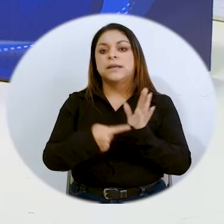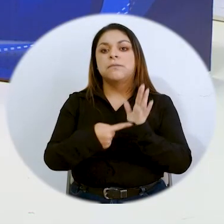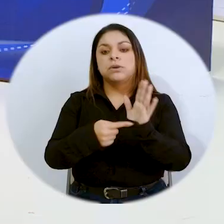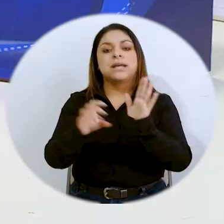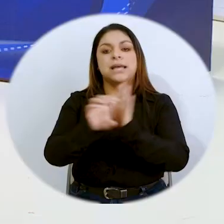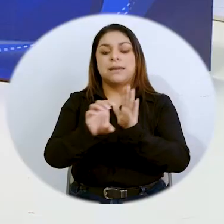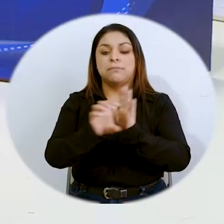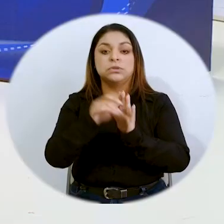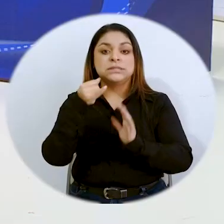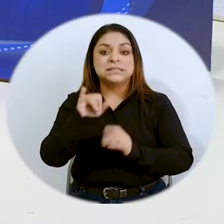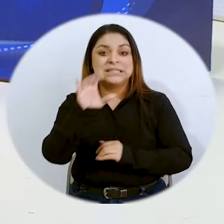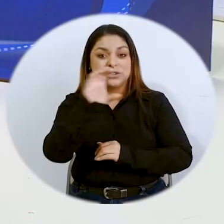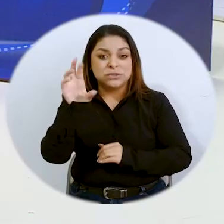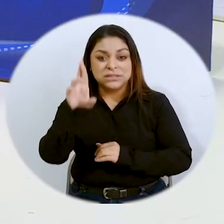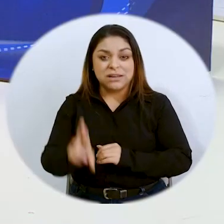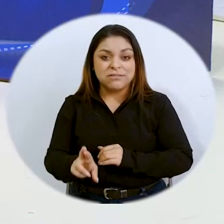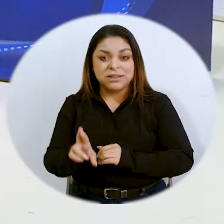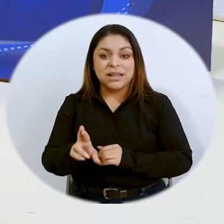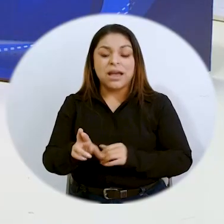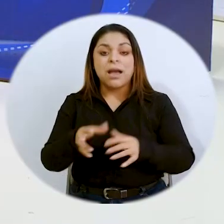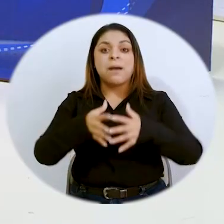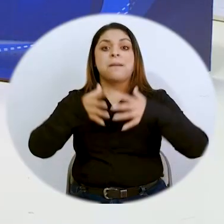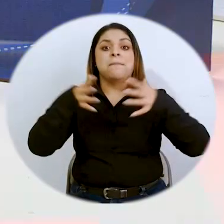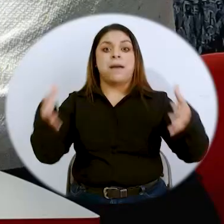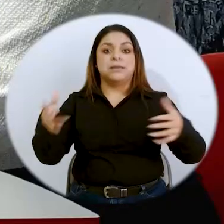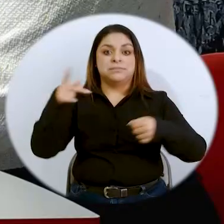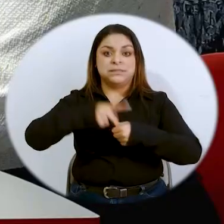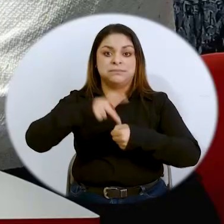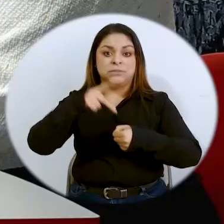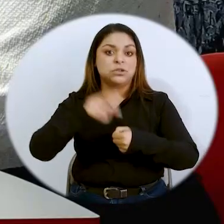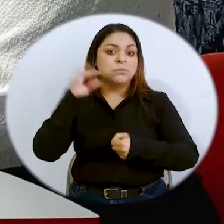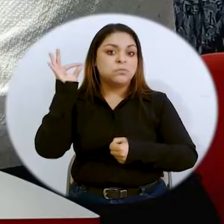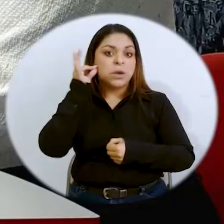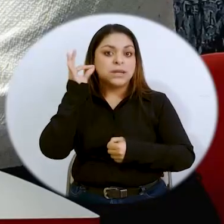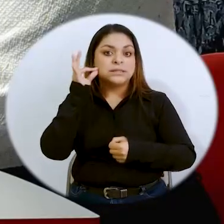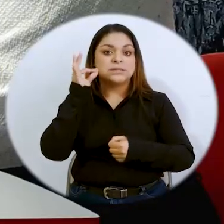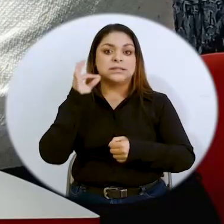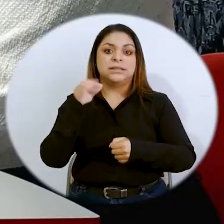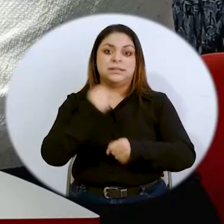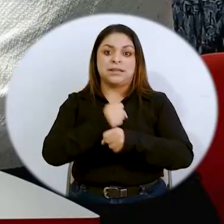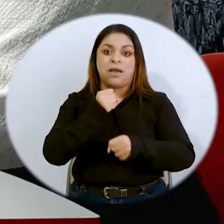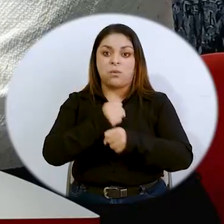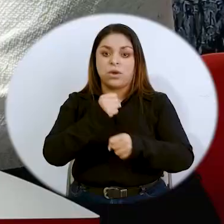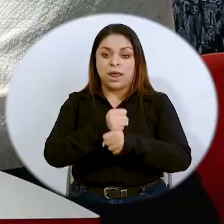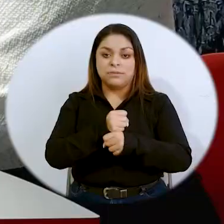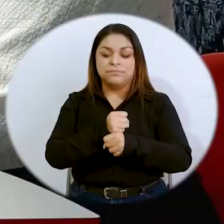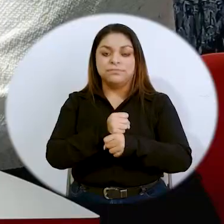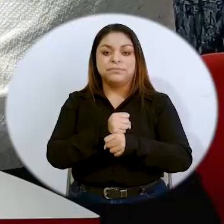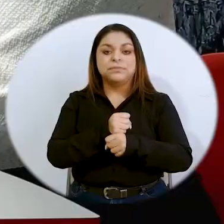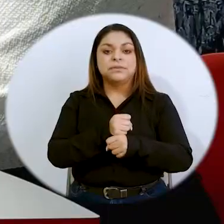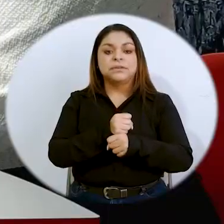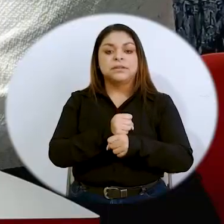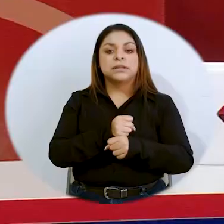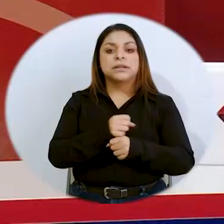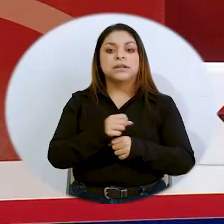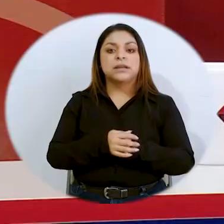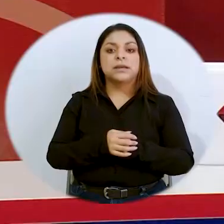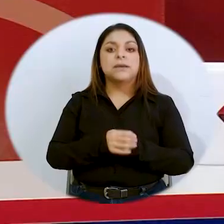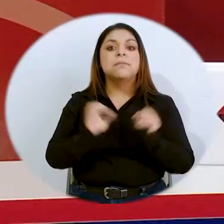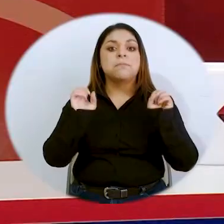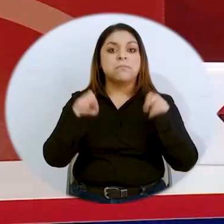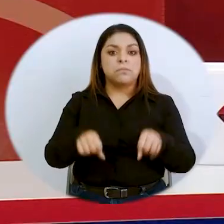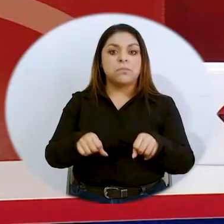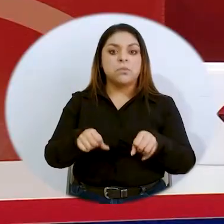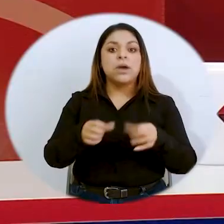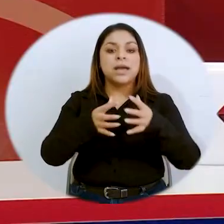que demuestran, por ejemplo, que si Costa Rica aumenta la participación de las mujeres en el mercado laboral, el PIB per cápita